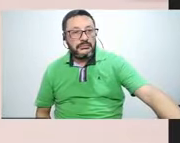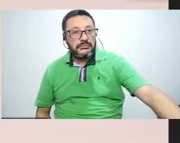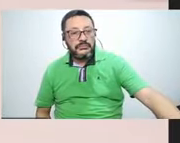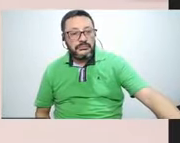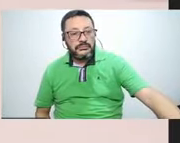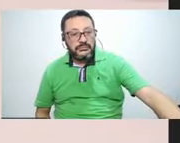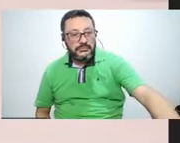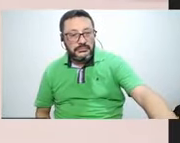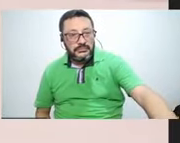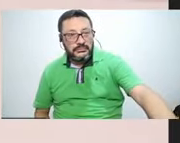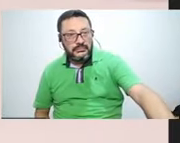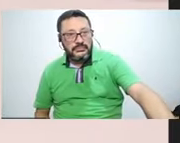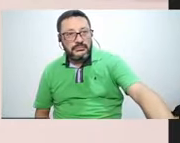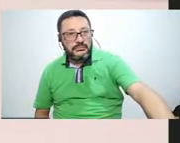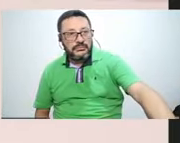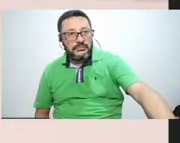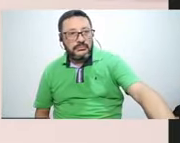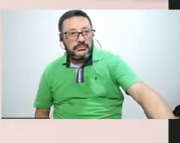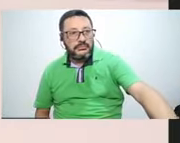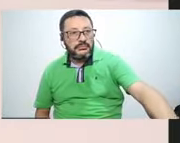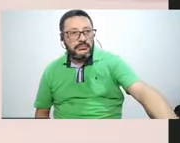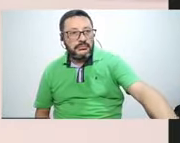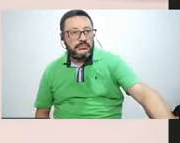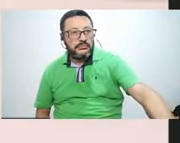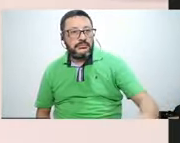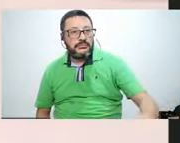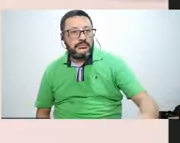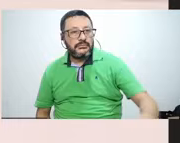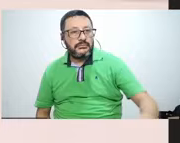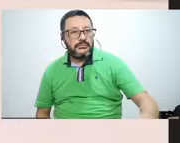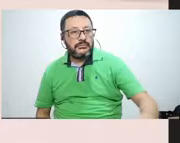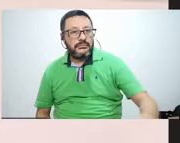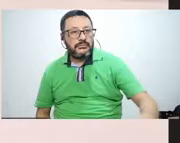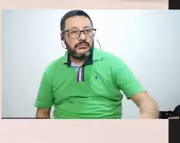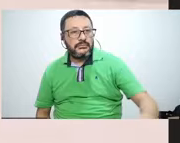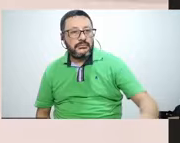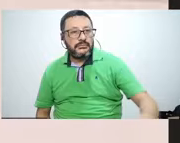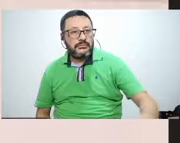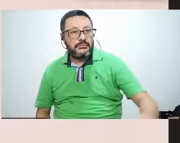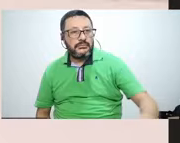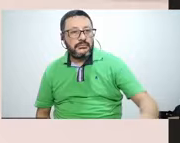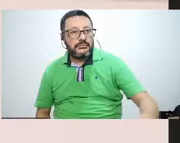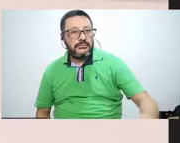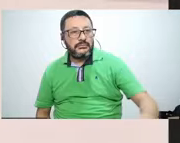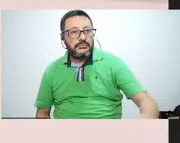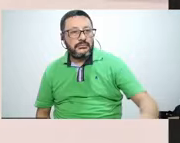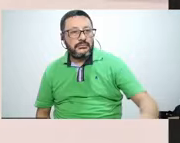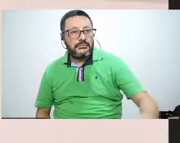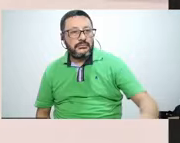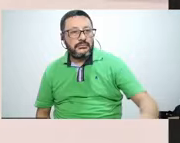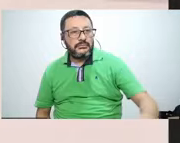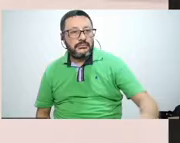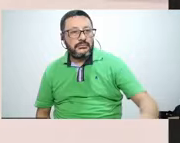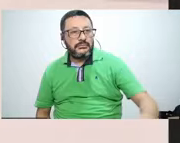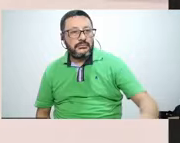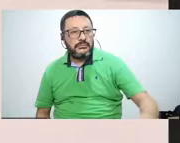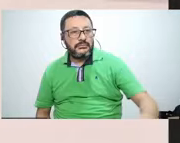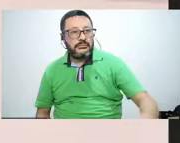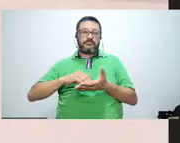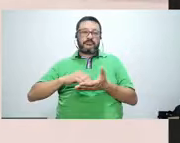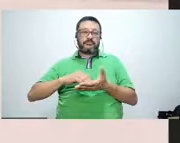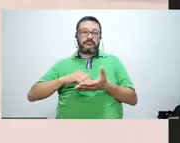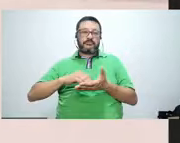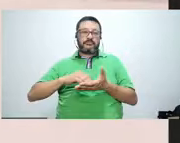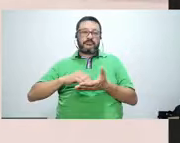pero ya ahora es todo como que está un poco más calmado y ya se siente como otra vez ese ambiente